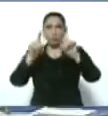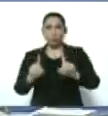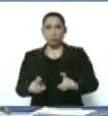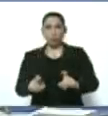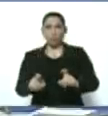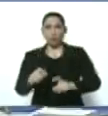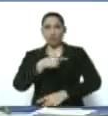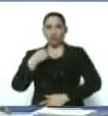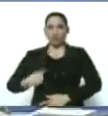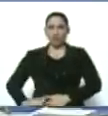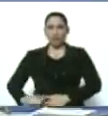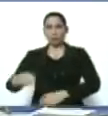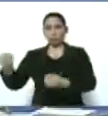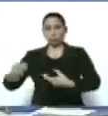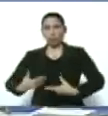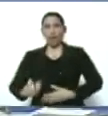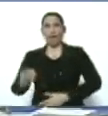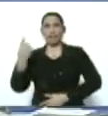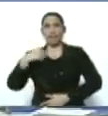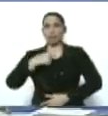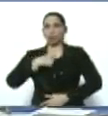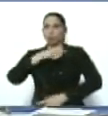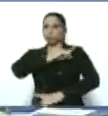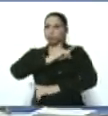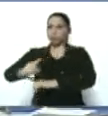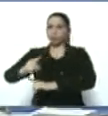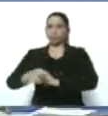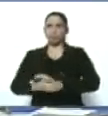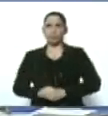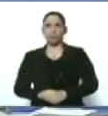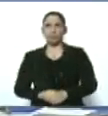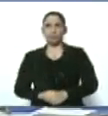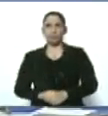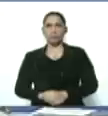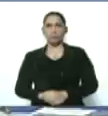la China y he ordenado que